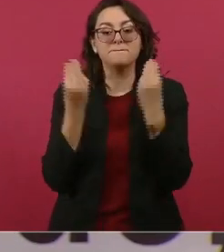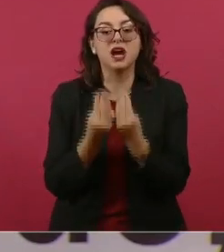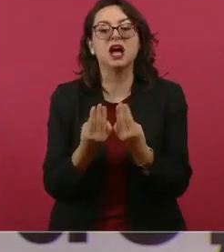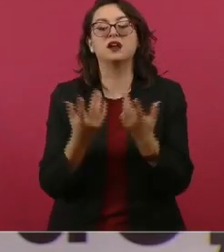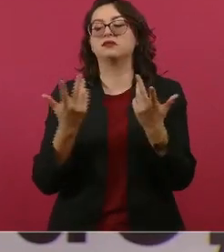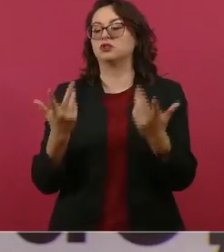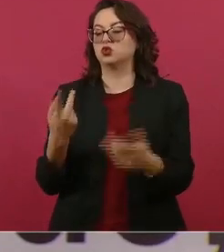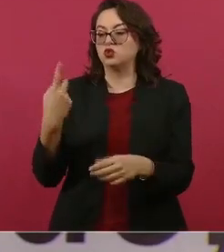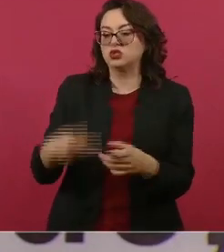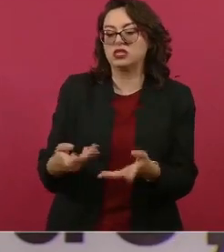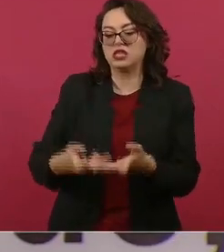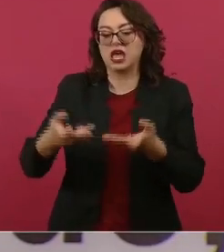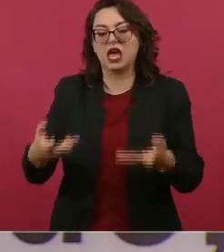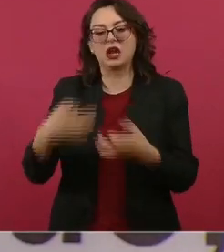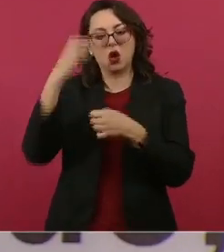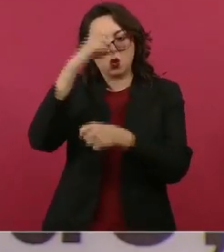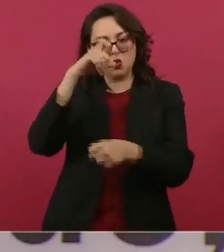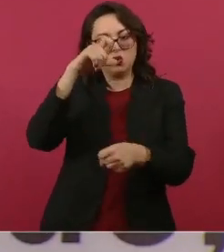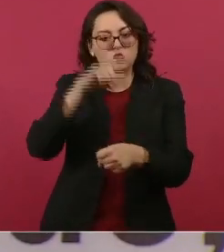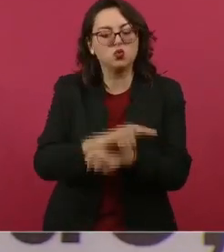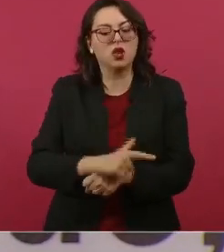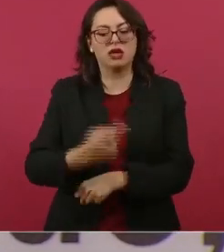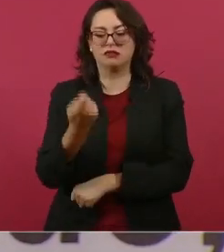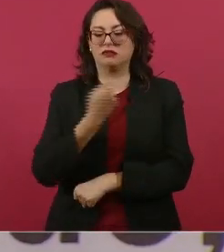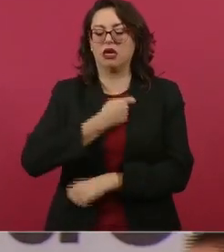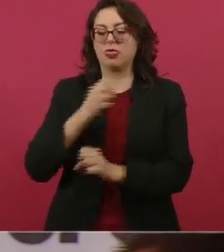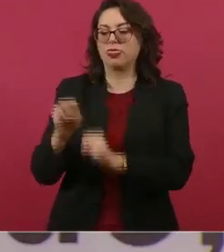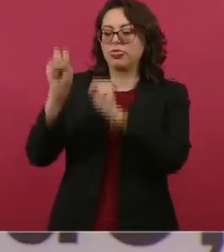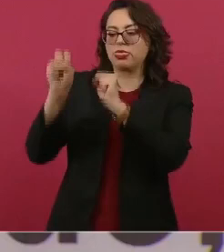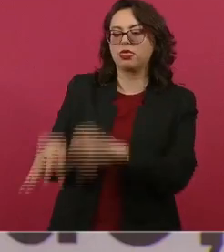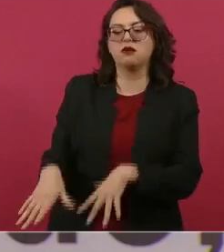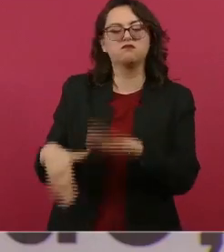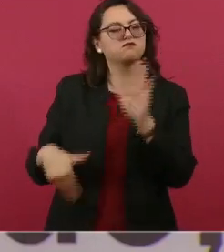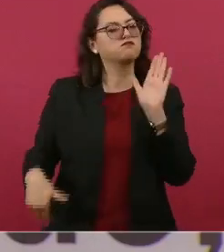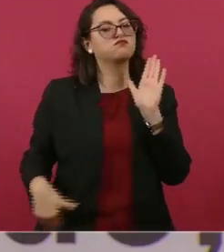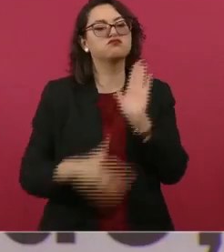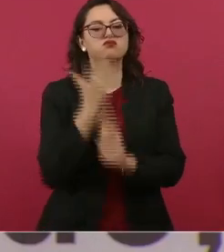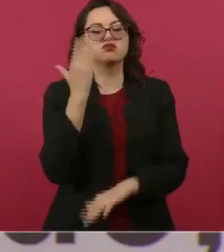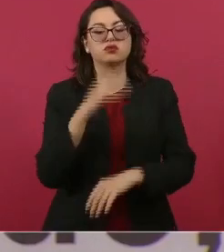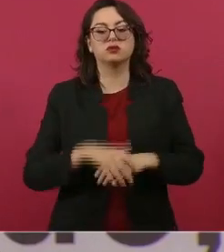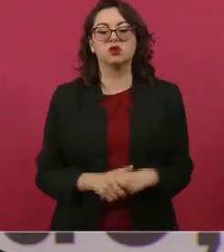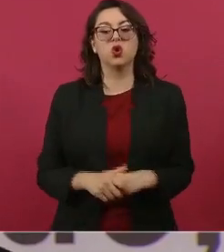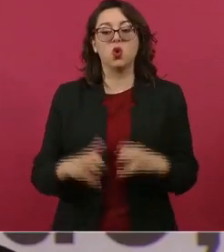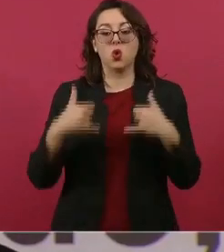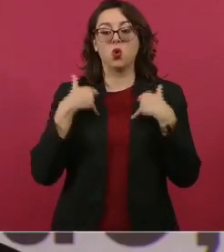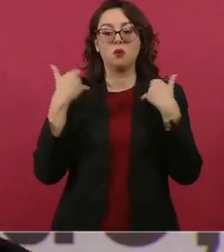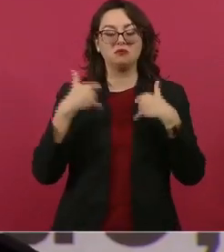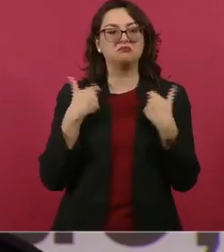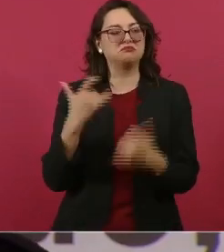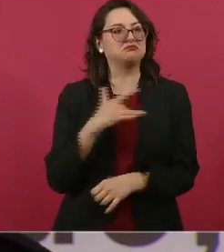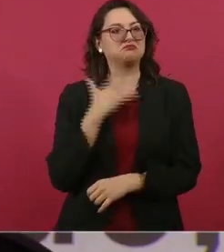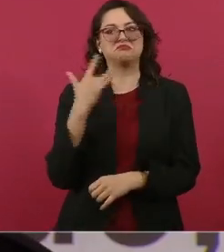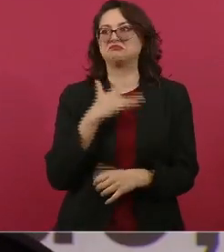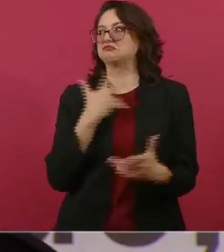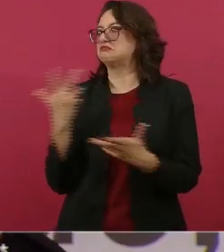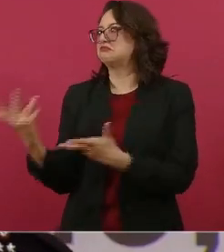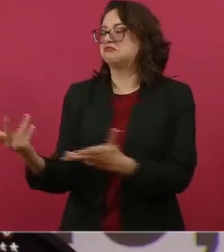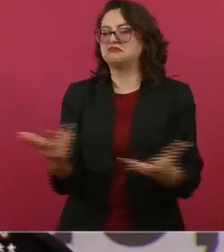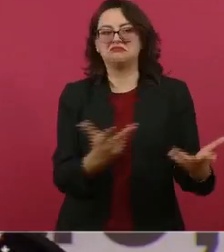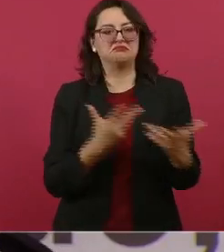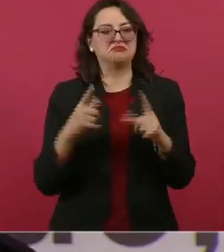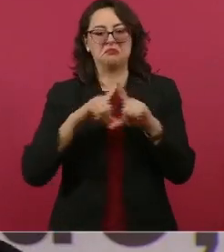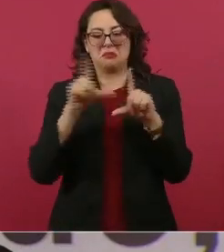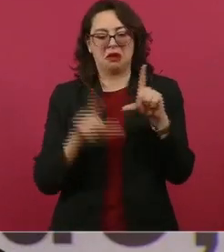su tierra, de su cultura, de su identidad. Jóvenes que se sentían excluidos en su propio